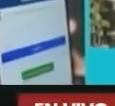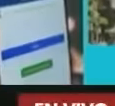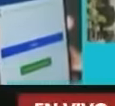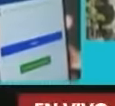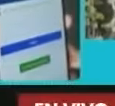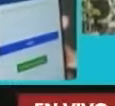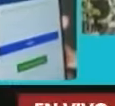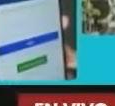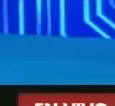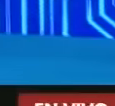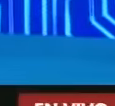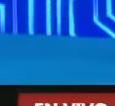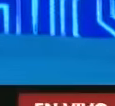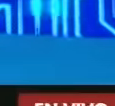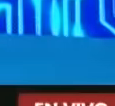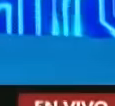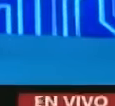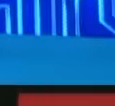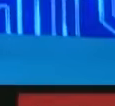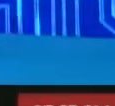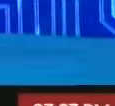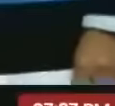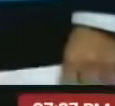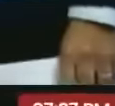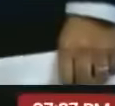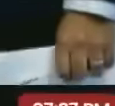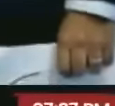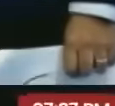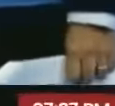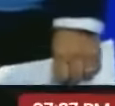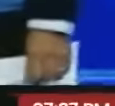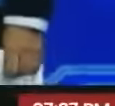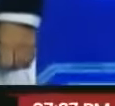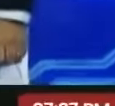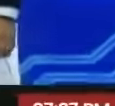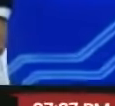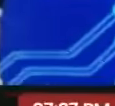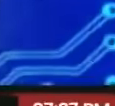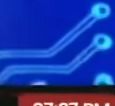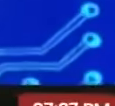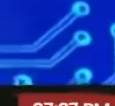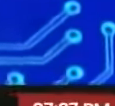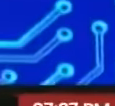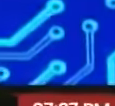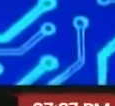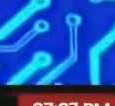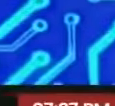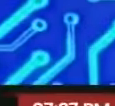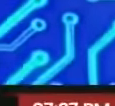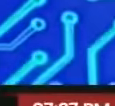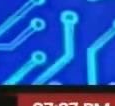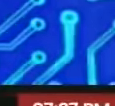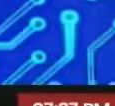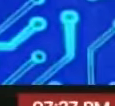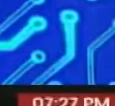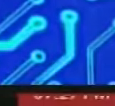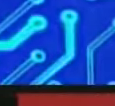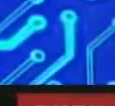Maduro más. Luis Guillermo García. ¿Qué tal, presidente? Bienvenido. Mira, este